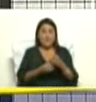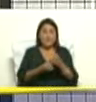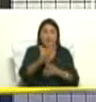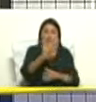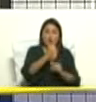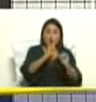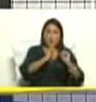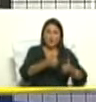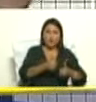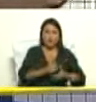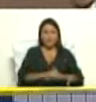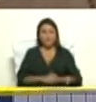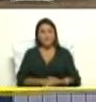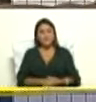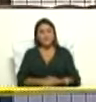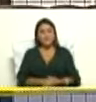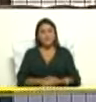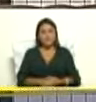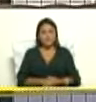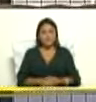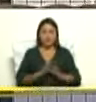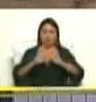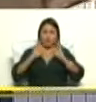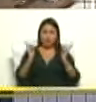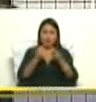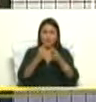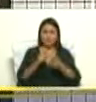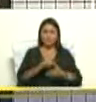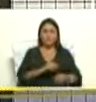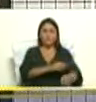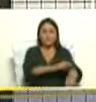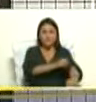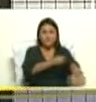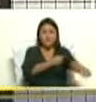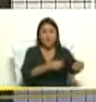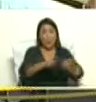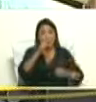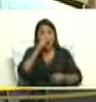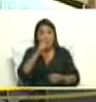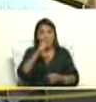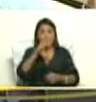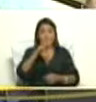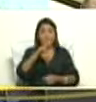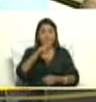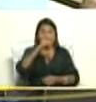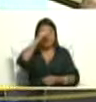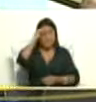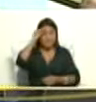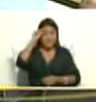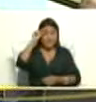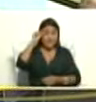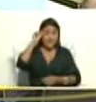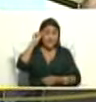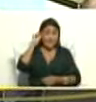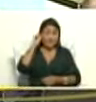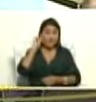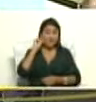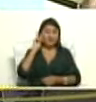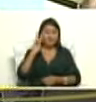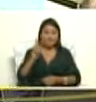fundacional y todos nosotros padrino López Remigio ceballo